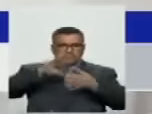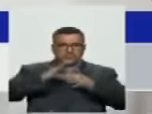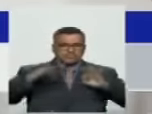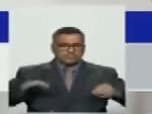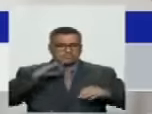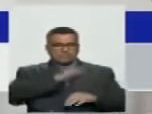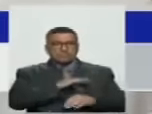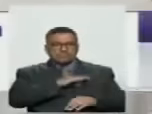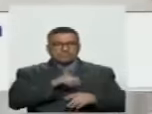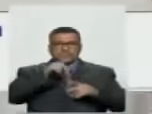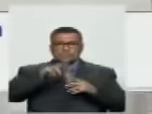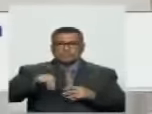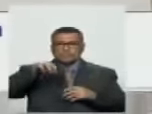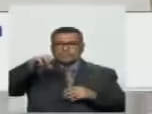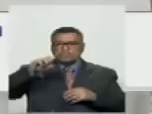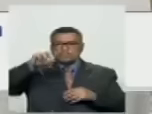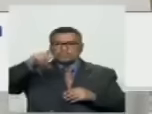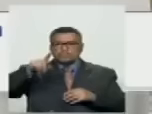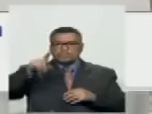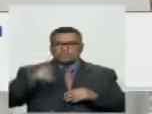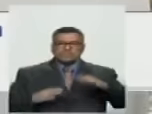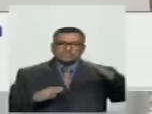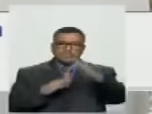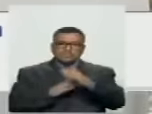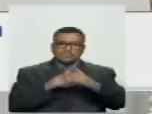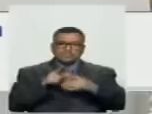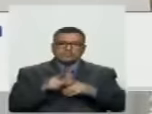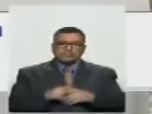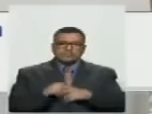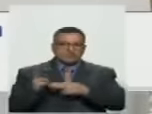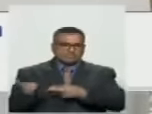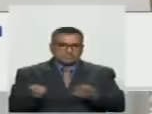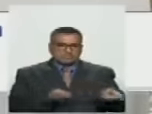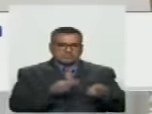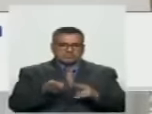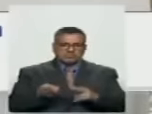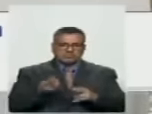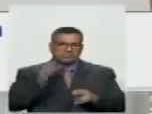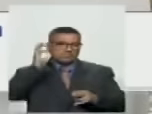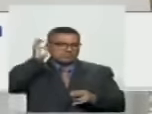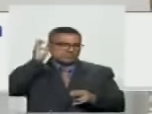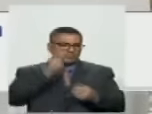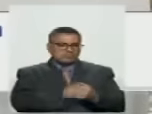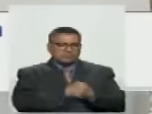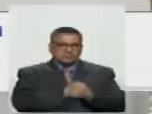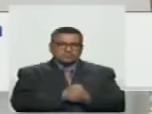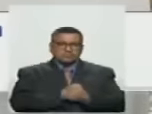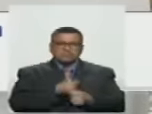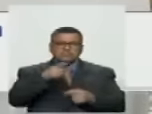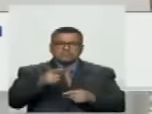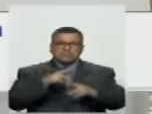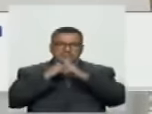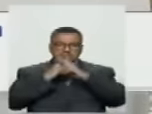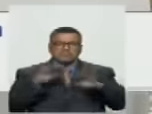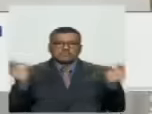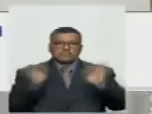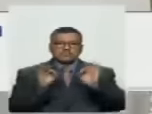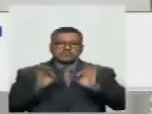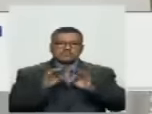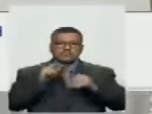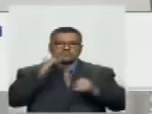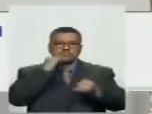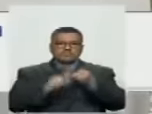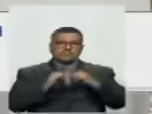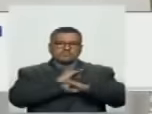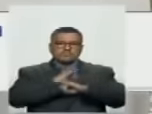termina a Zuckerberg pidiéndole que le invitar a la mujer que amaba, y la mujer no le respondía, y la película